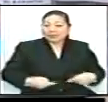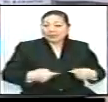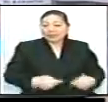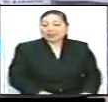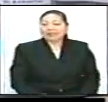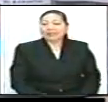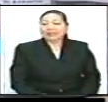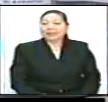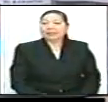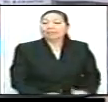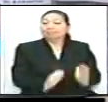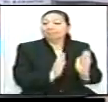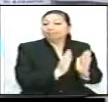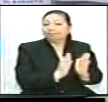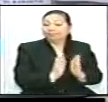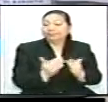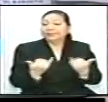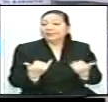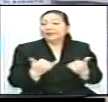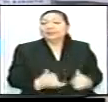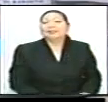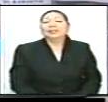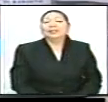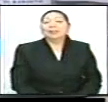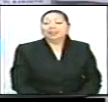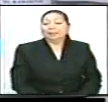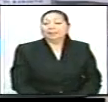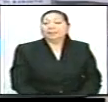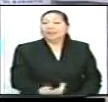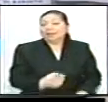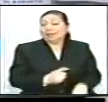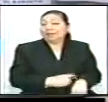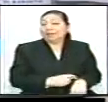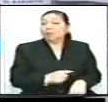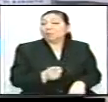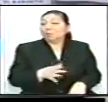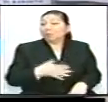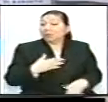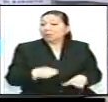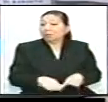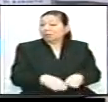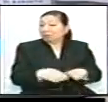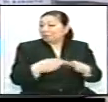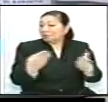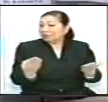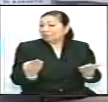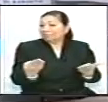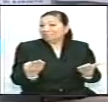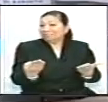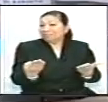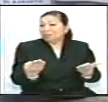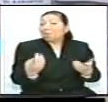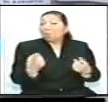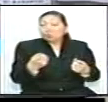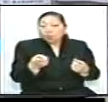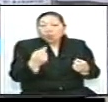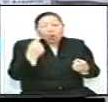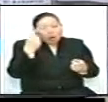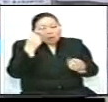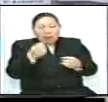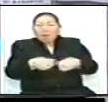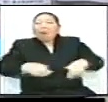competitividad se mide en función de eso. Hay momentos en que tú puedes abrir el caño y hay otros momentos que tienes que saber